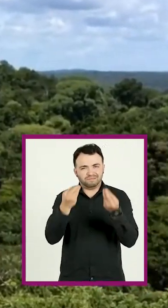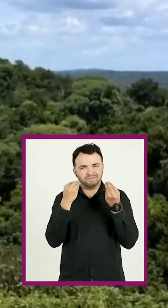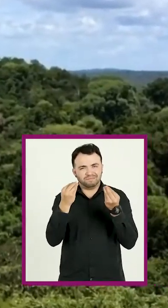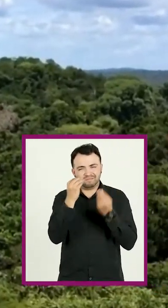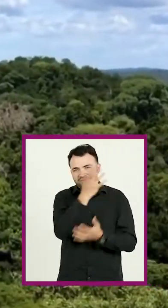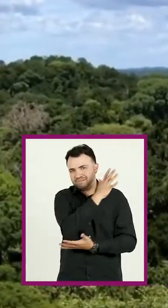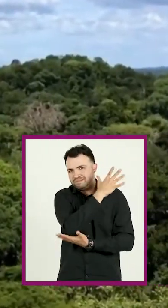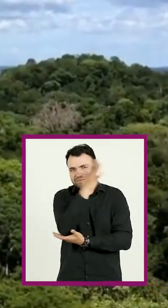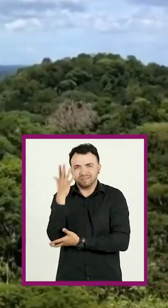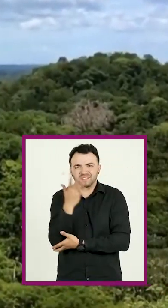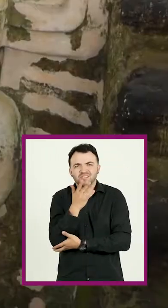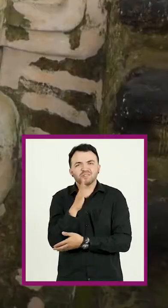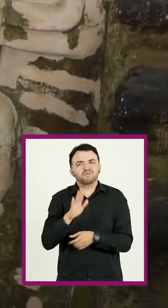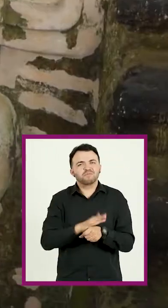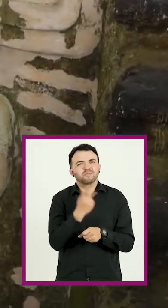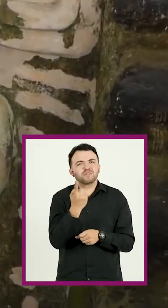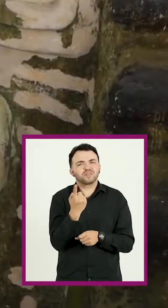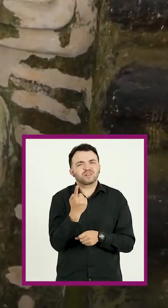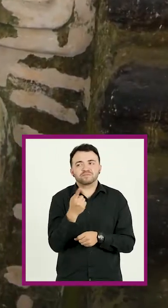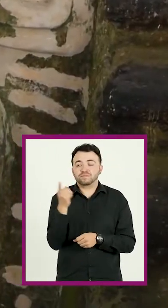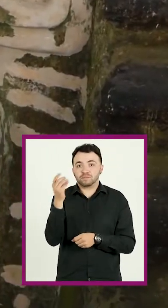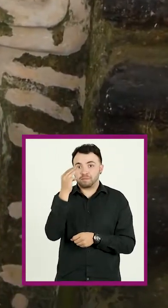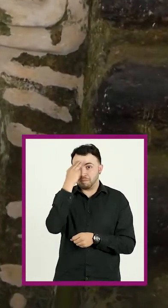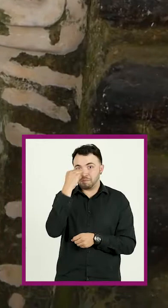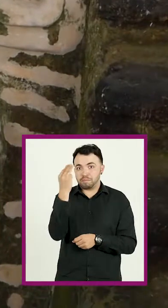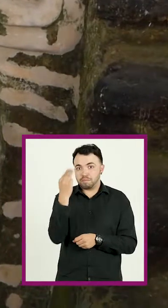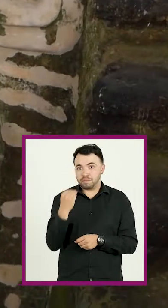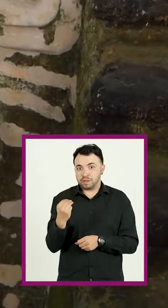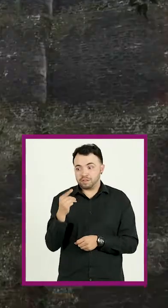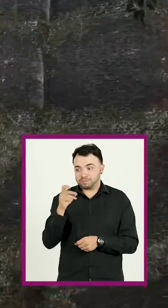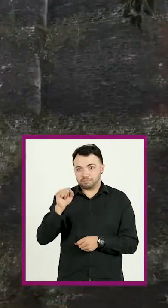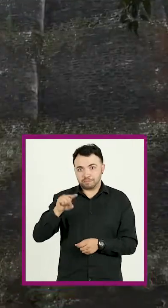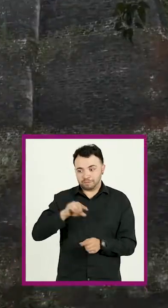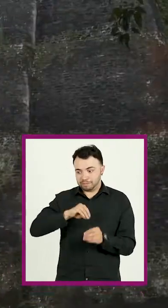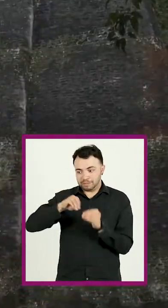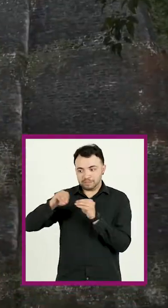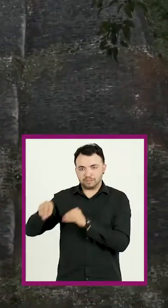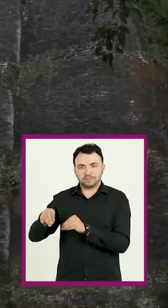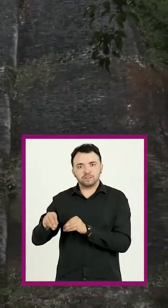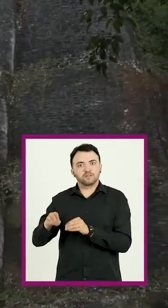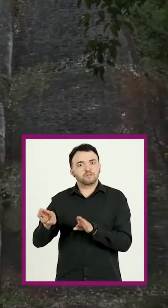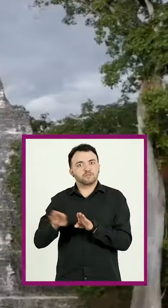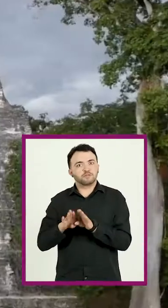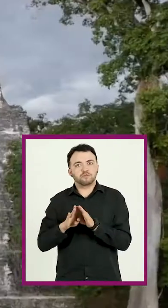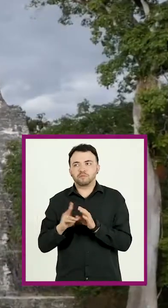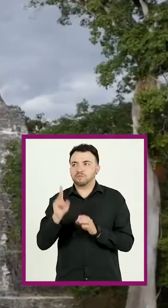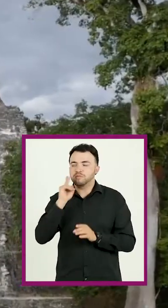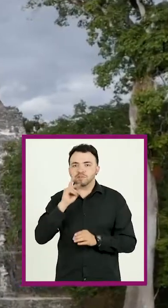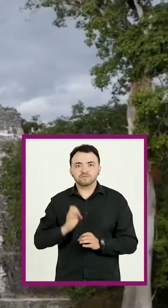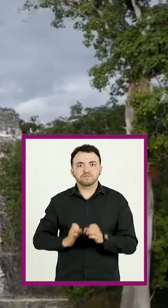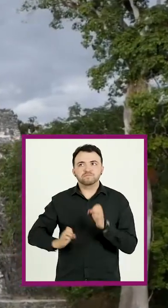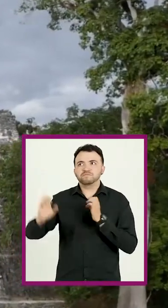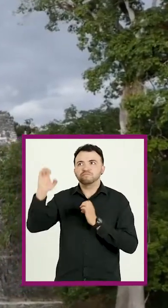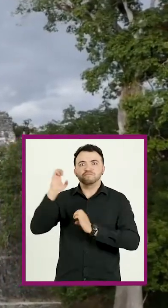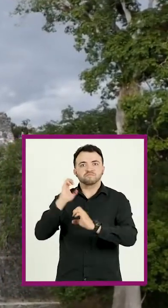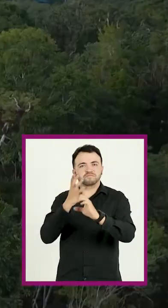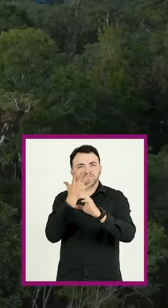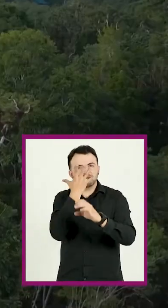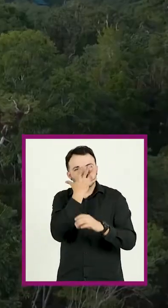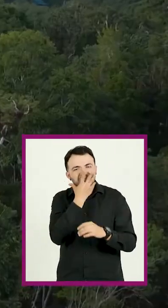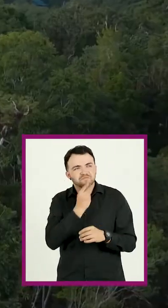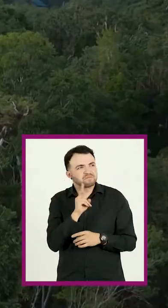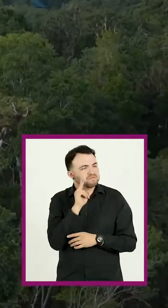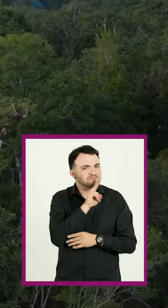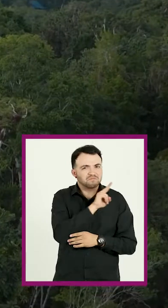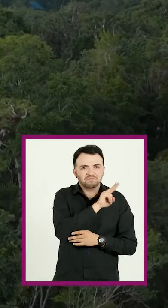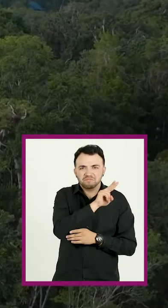sus densas junglas, donde los mayas construyeron un imperio esplendoroso, una proeza que sigue